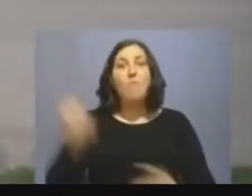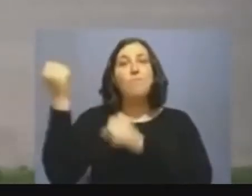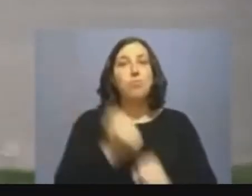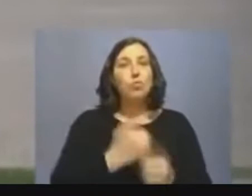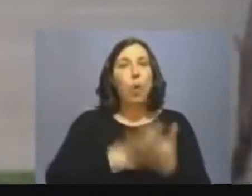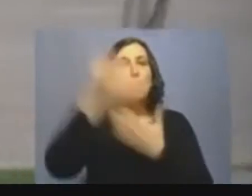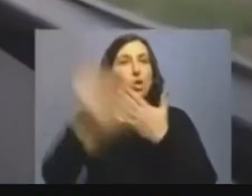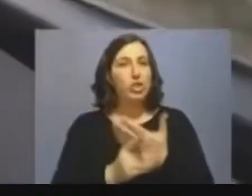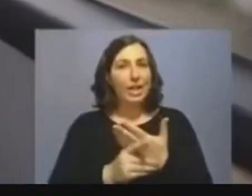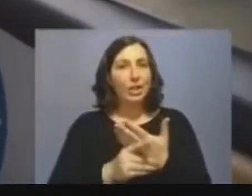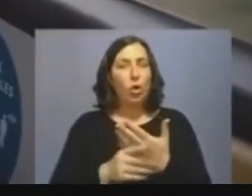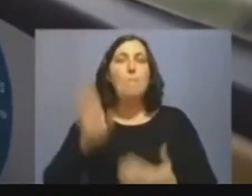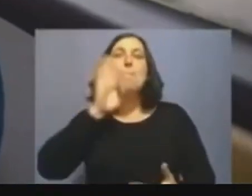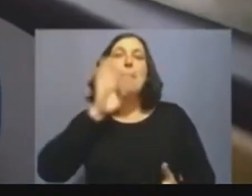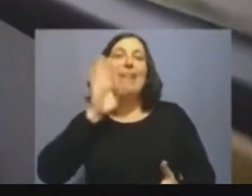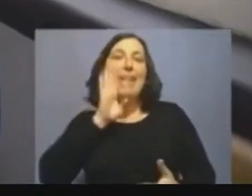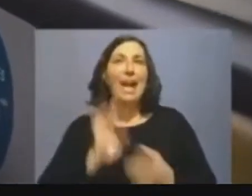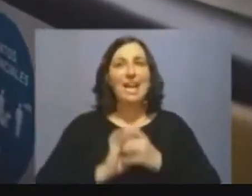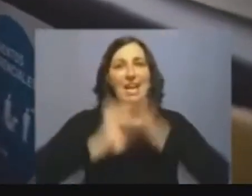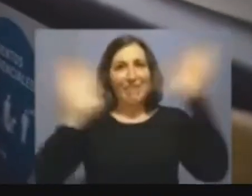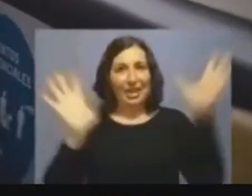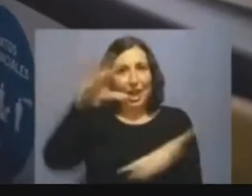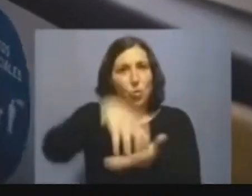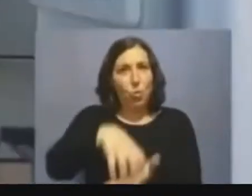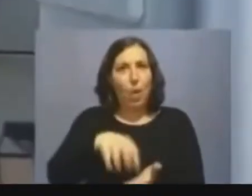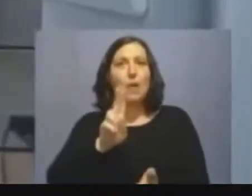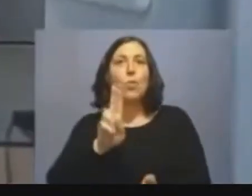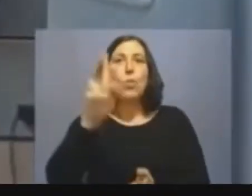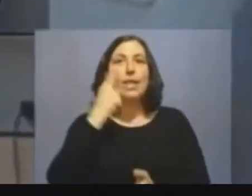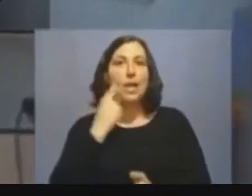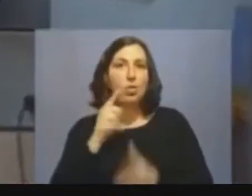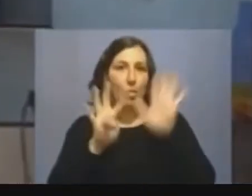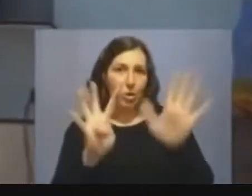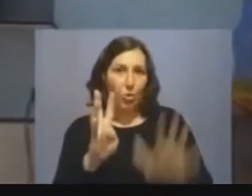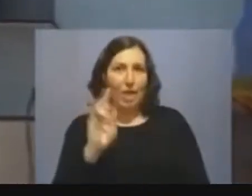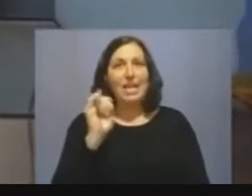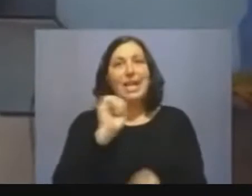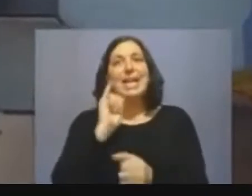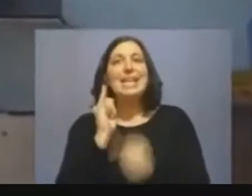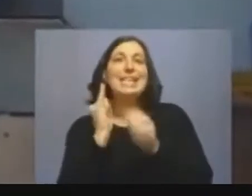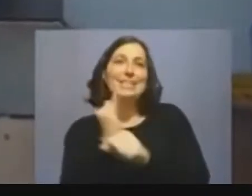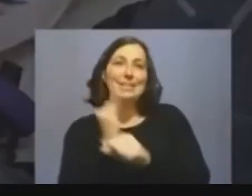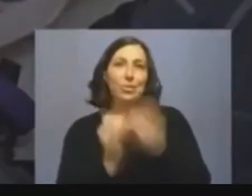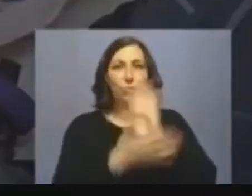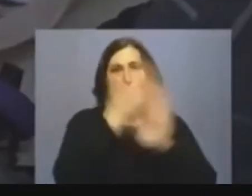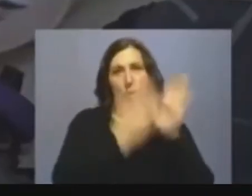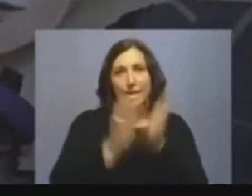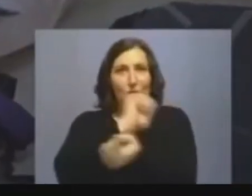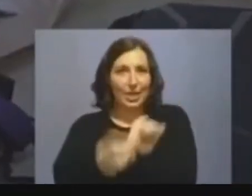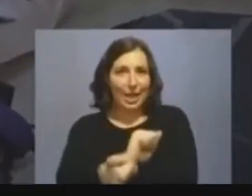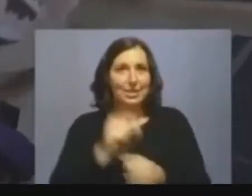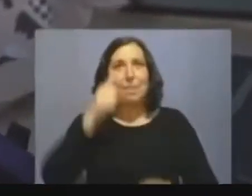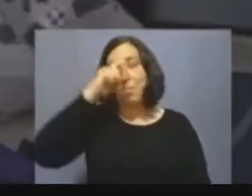mirando quizás también empresas que quieran acercarse formar parte bueno nosotros ahora estamos como con esto no buscando este